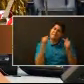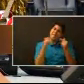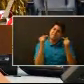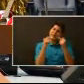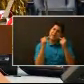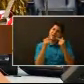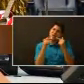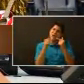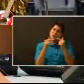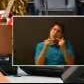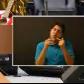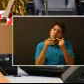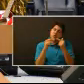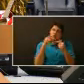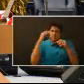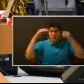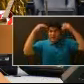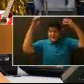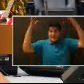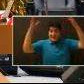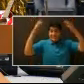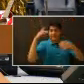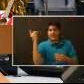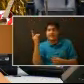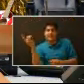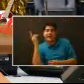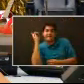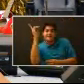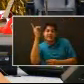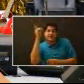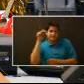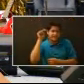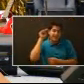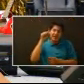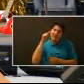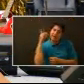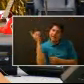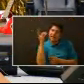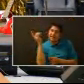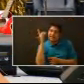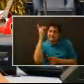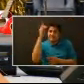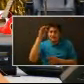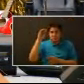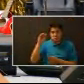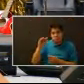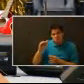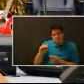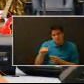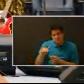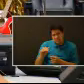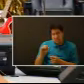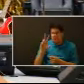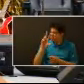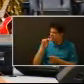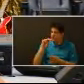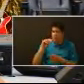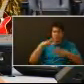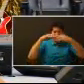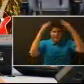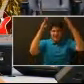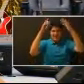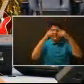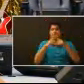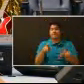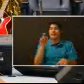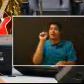Goliat? David. Y David, o sea, él era pequeño de estatura, no era un hombre grande, pero era